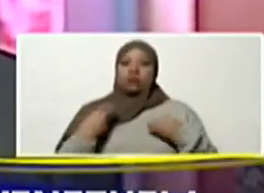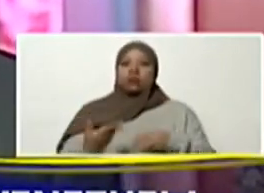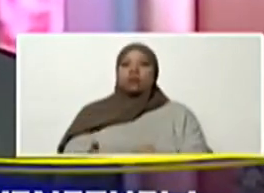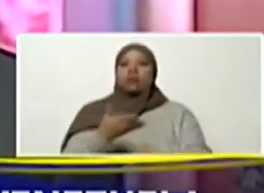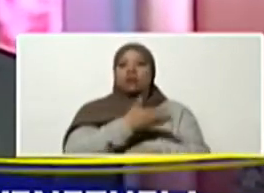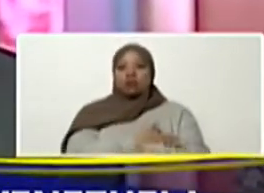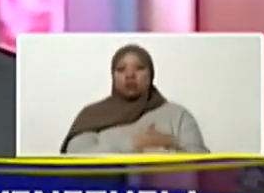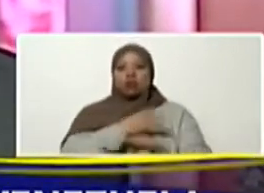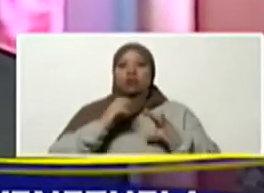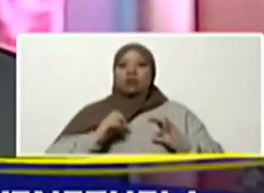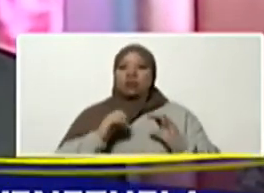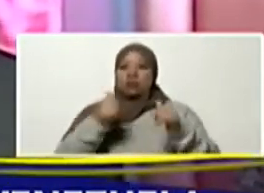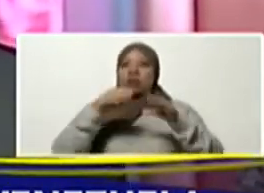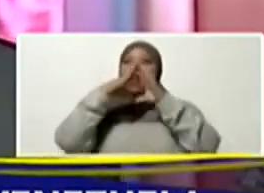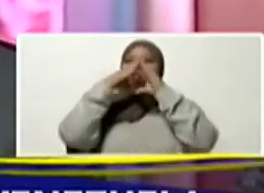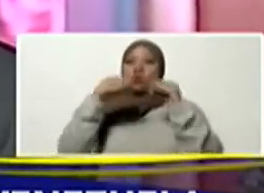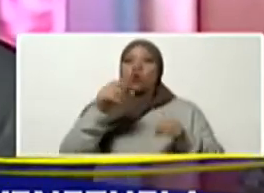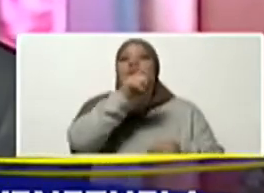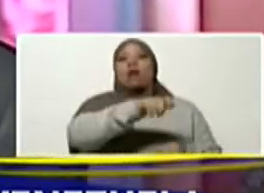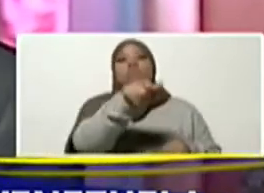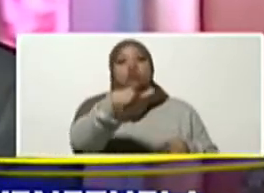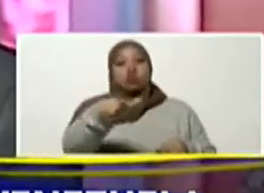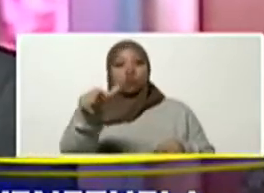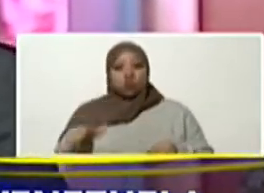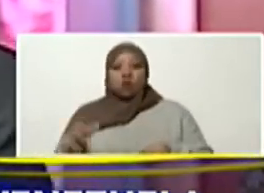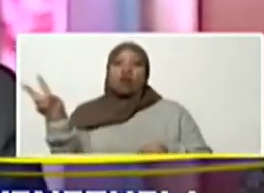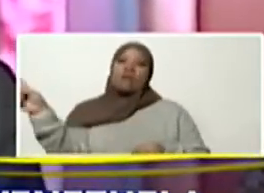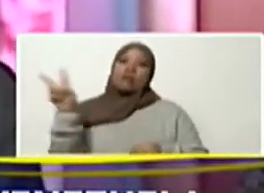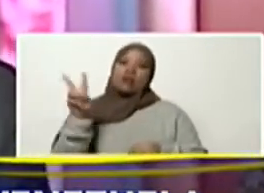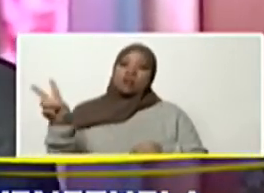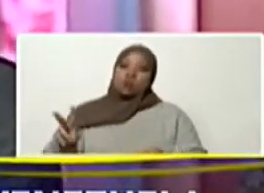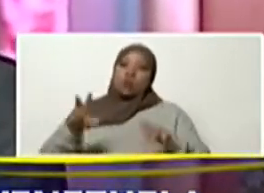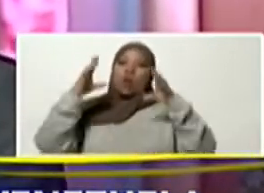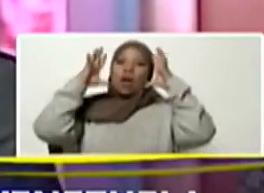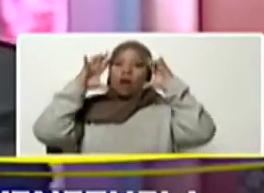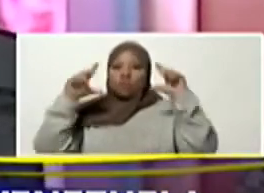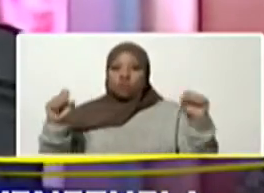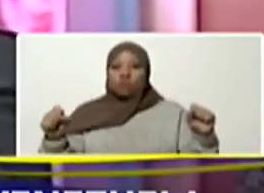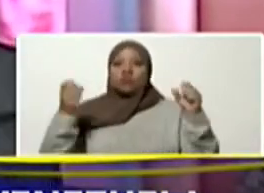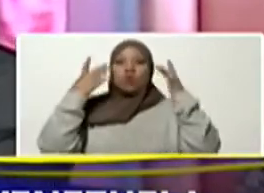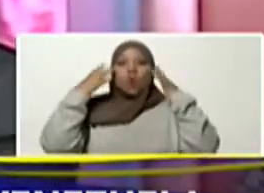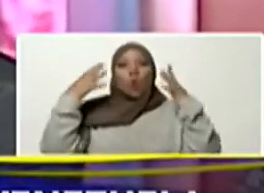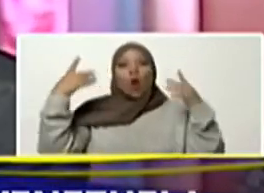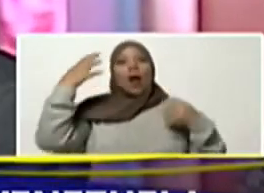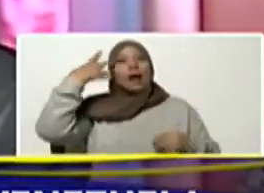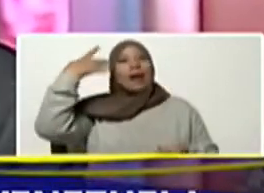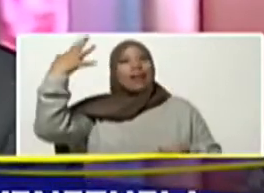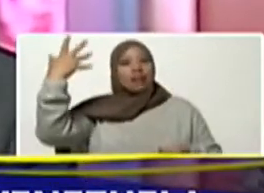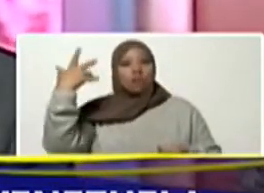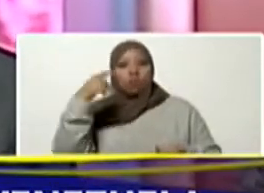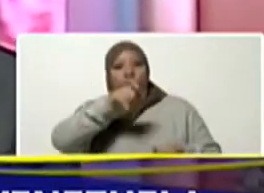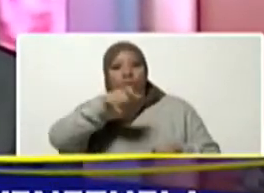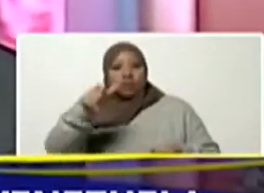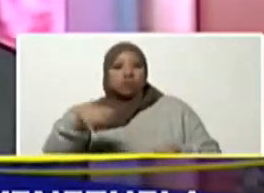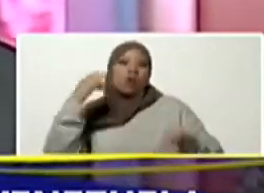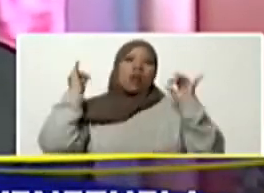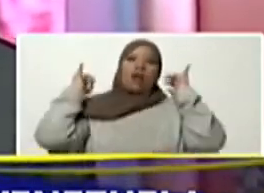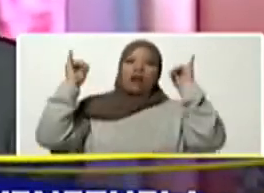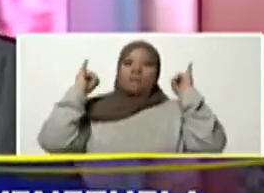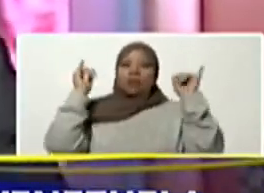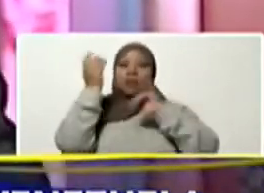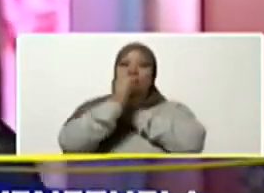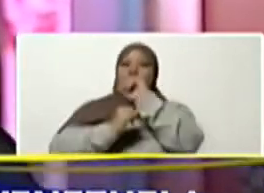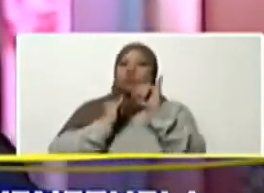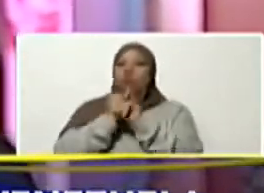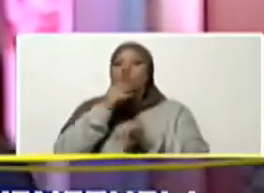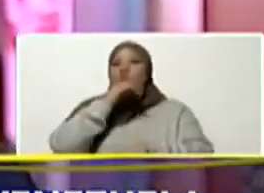darle la palabra, a todos los creadores venezolanos, a las creadoras venezolanas. Es posible hacer una feria de este tipo